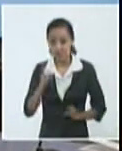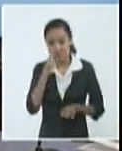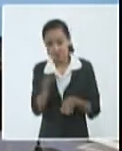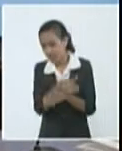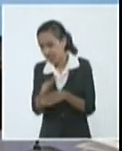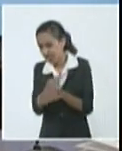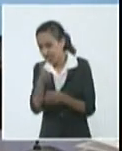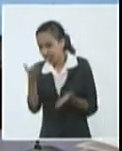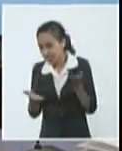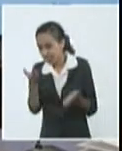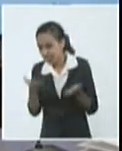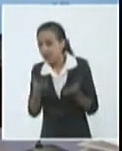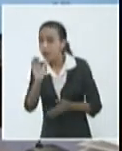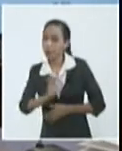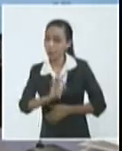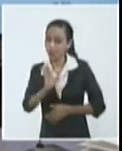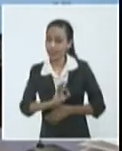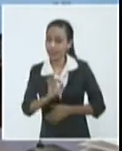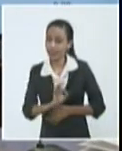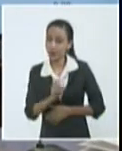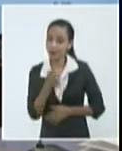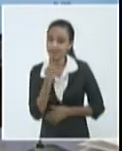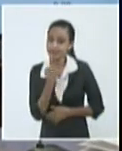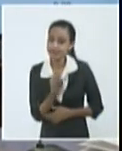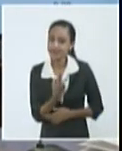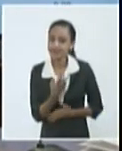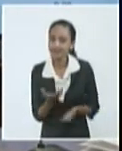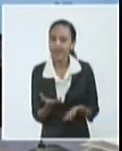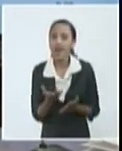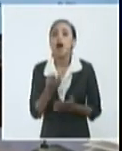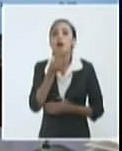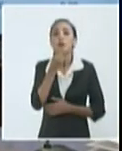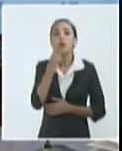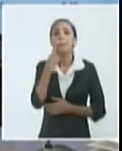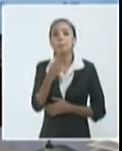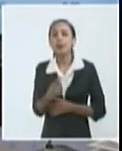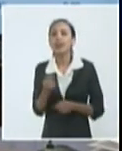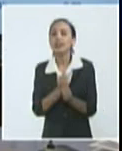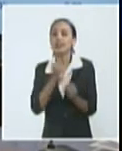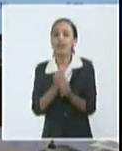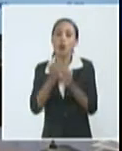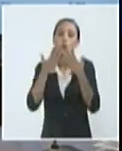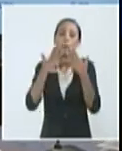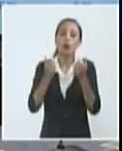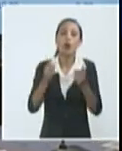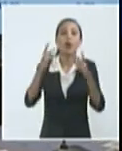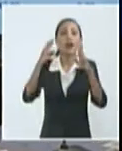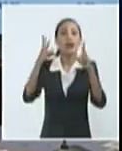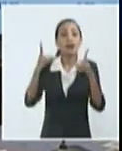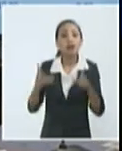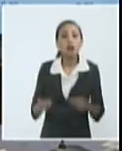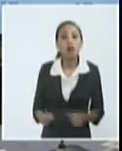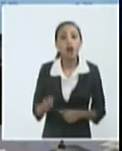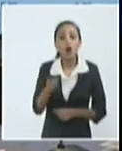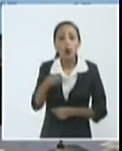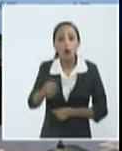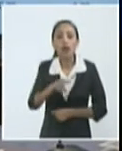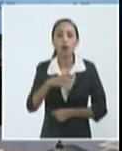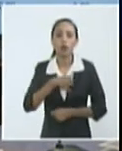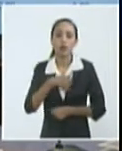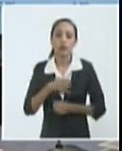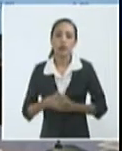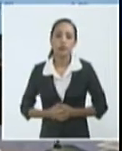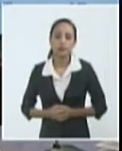porcentual notable que demuestra la eficiencia de los resultados que vamos teniendo. Y un